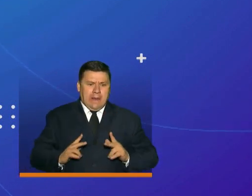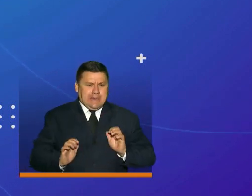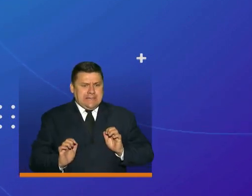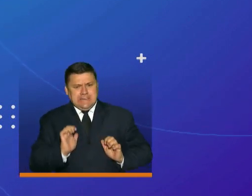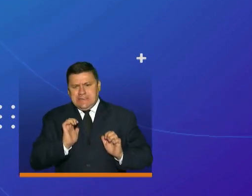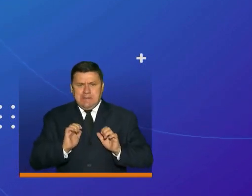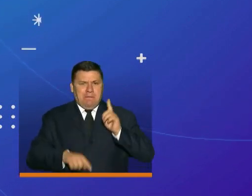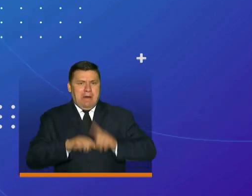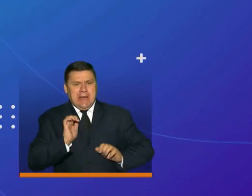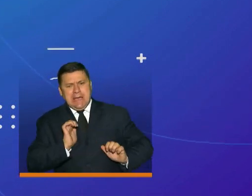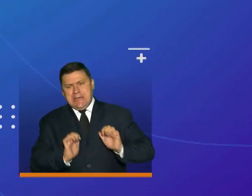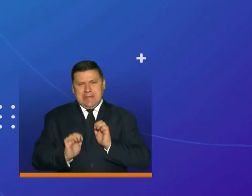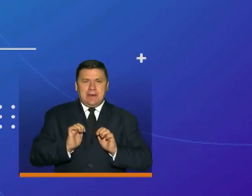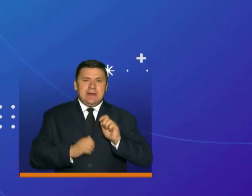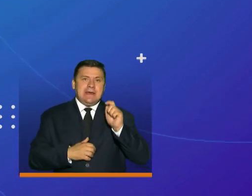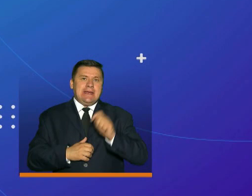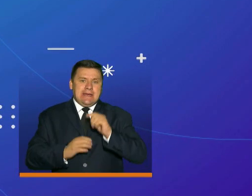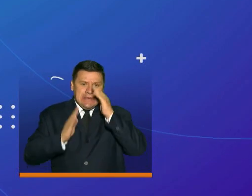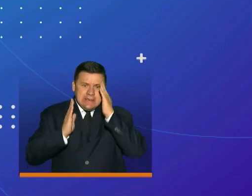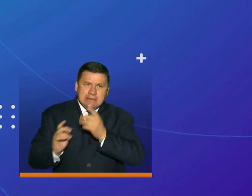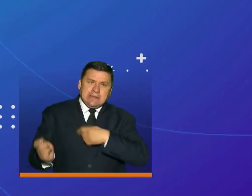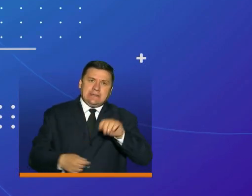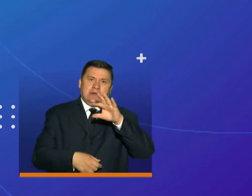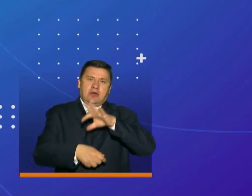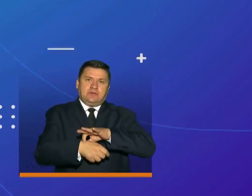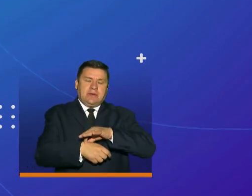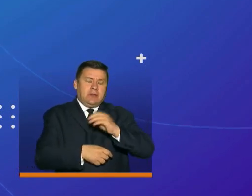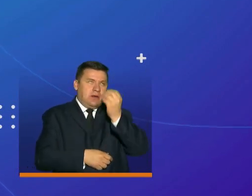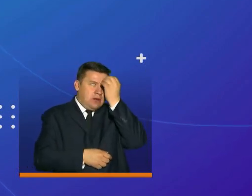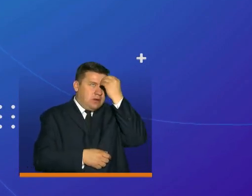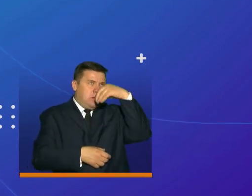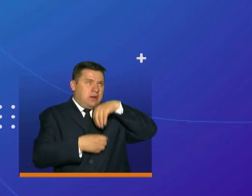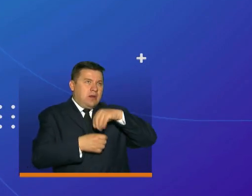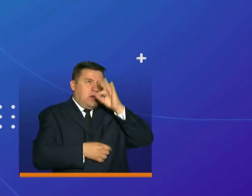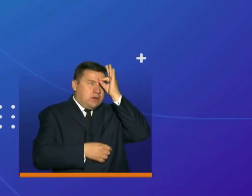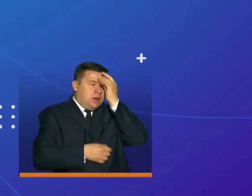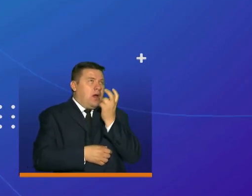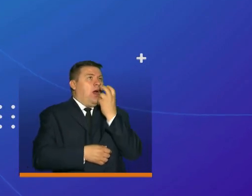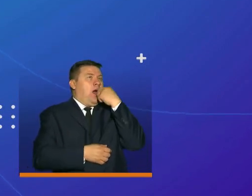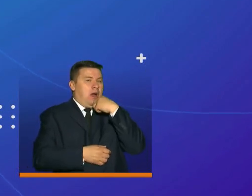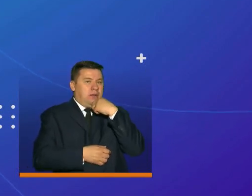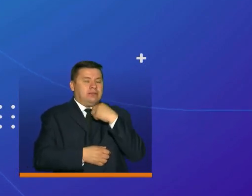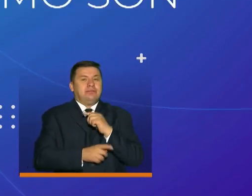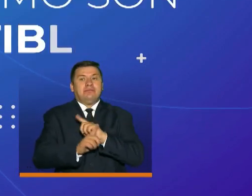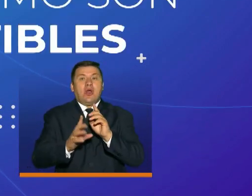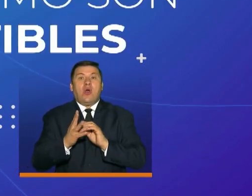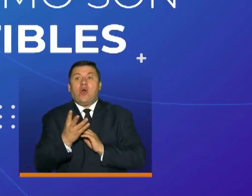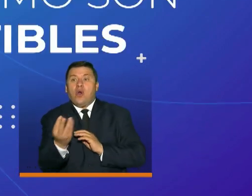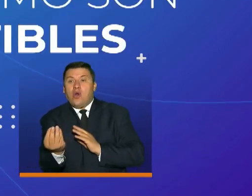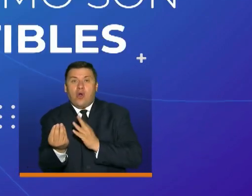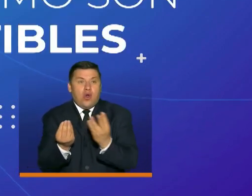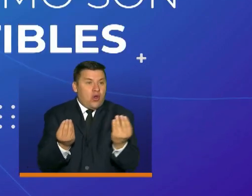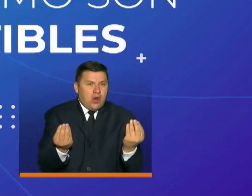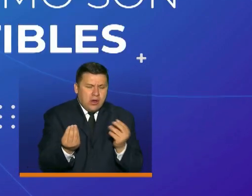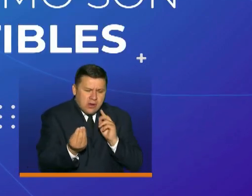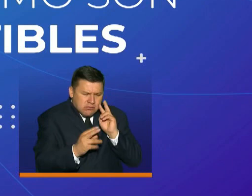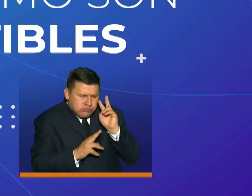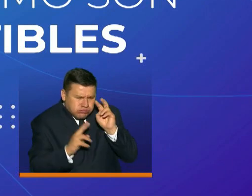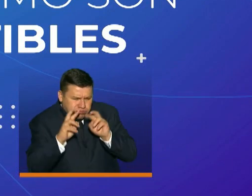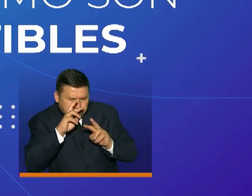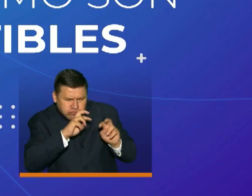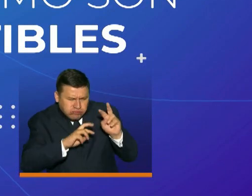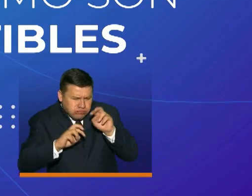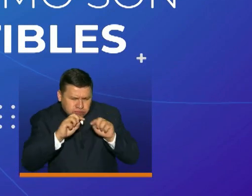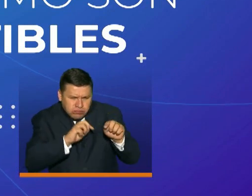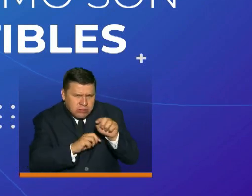logra defender y se necesita atención en unidad de cuidado intensivo. Adicional a ello, diferentes grupos de investigación analizan